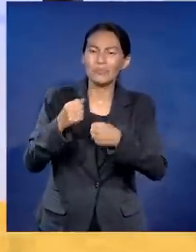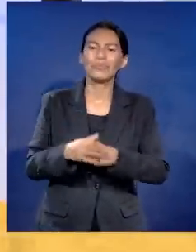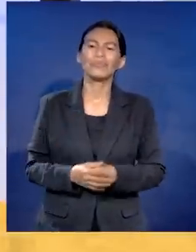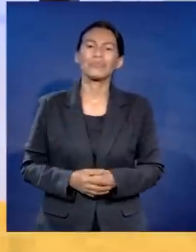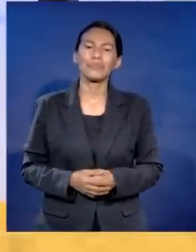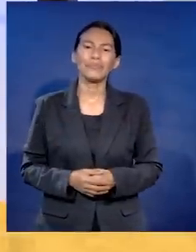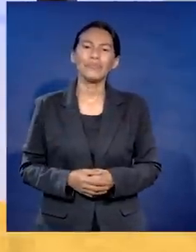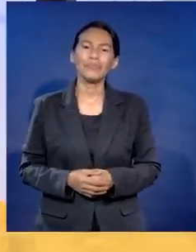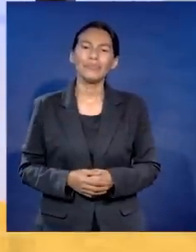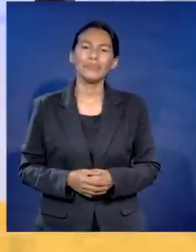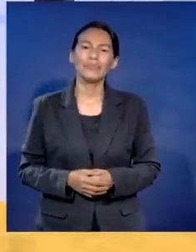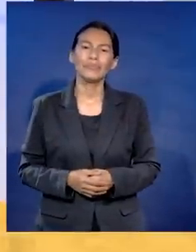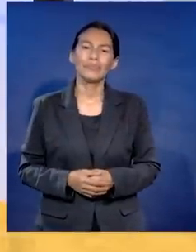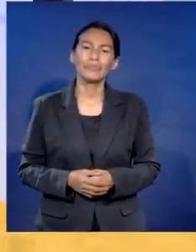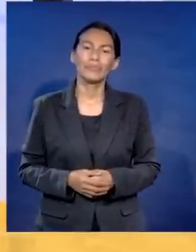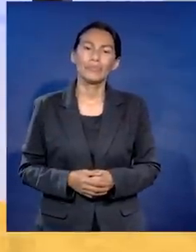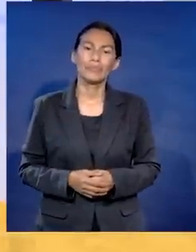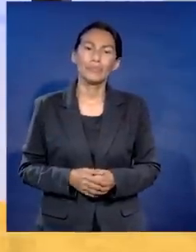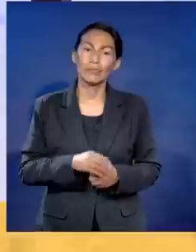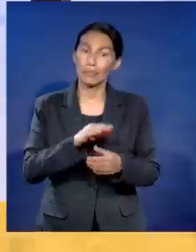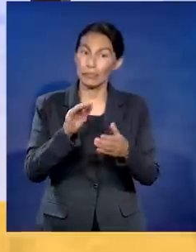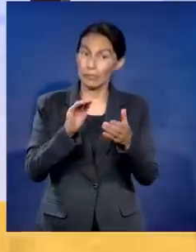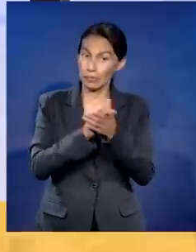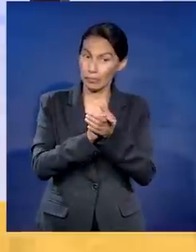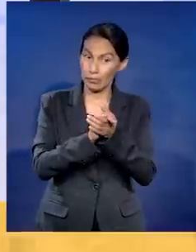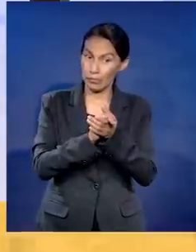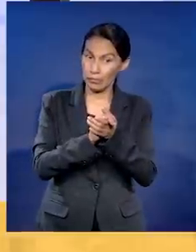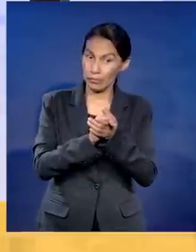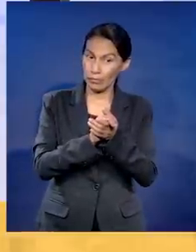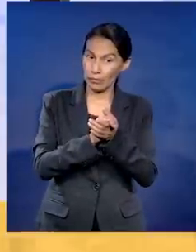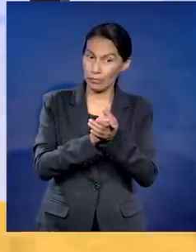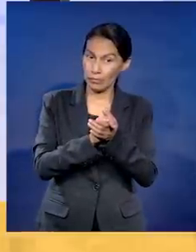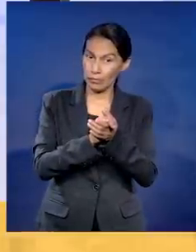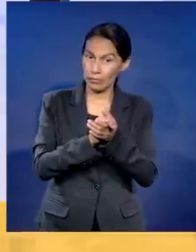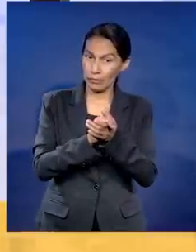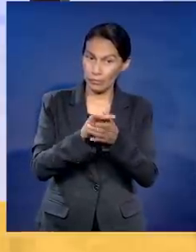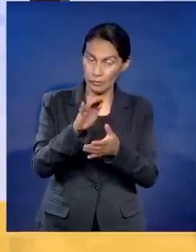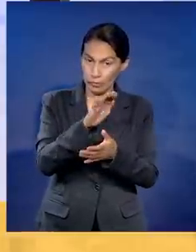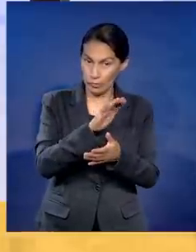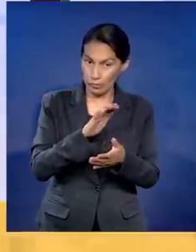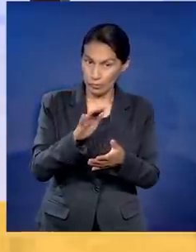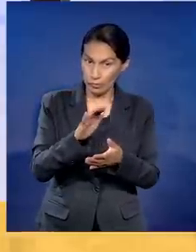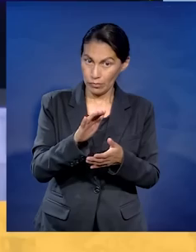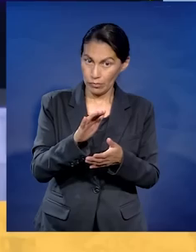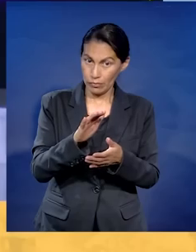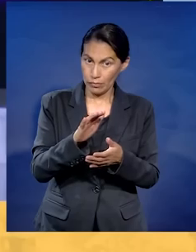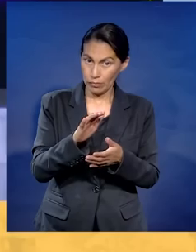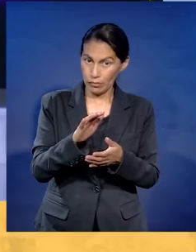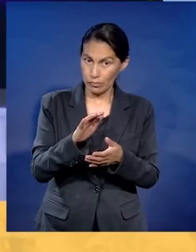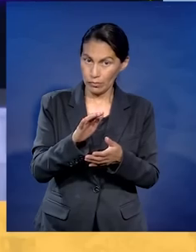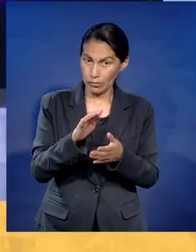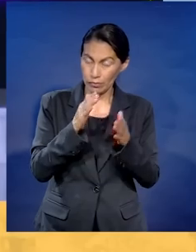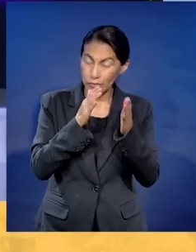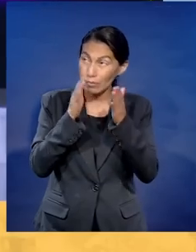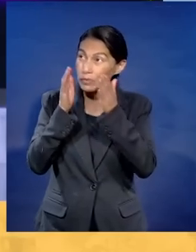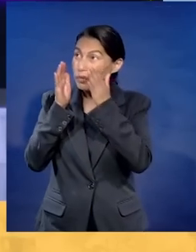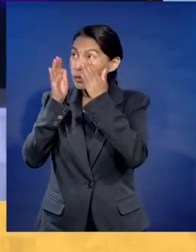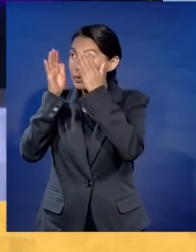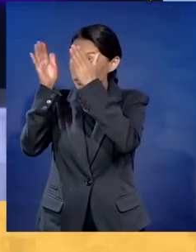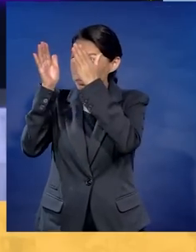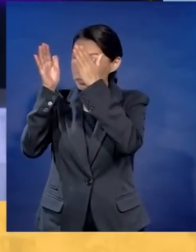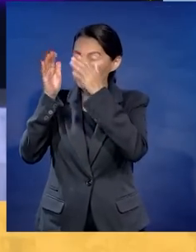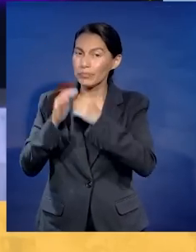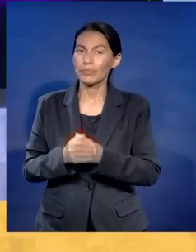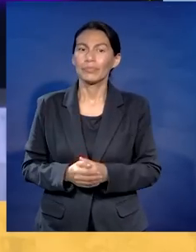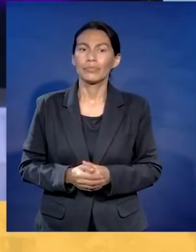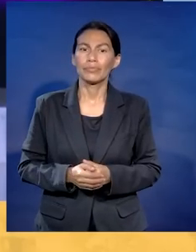Dios puede hacer los milagros más poderosos. Y cualquier matrimonio, cualquiera que